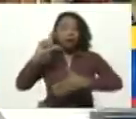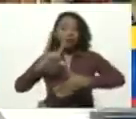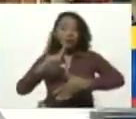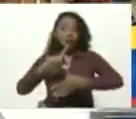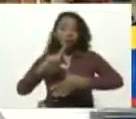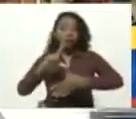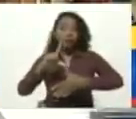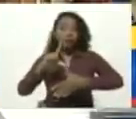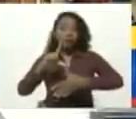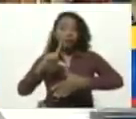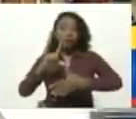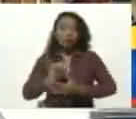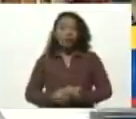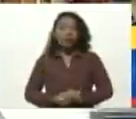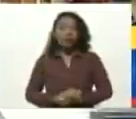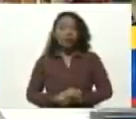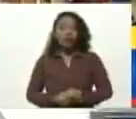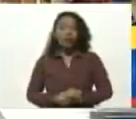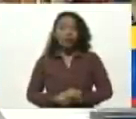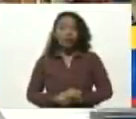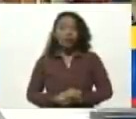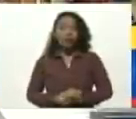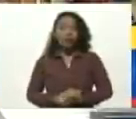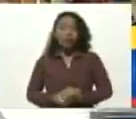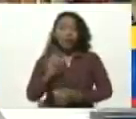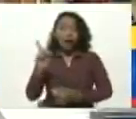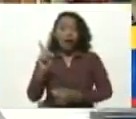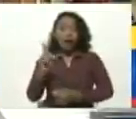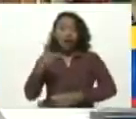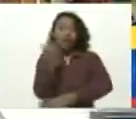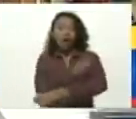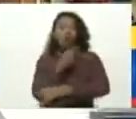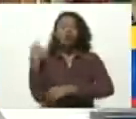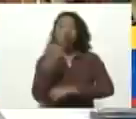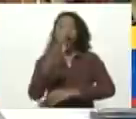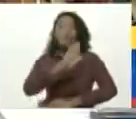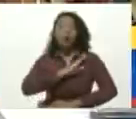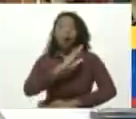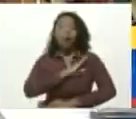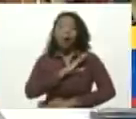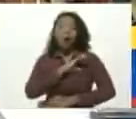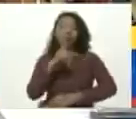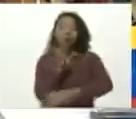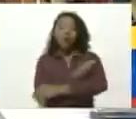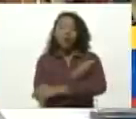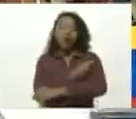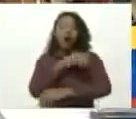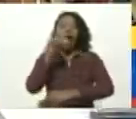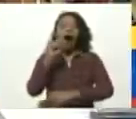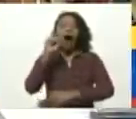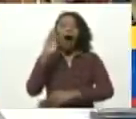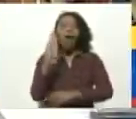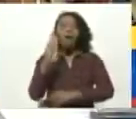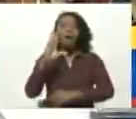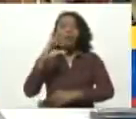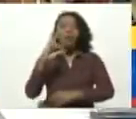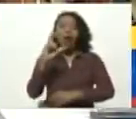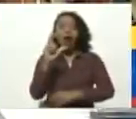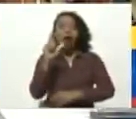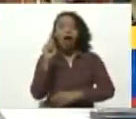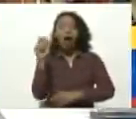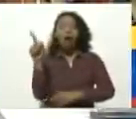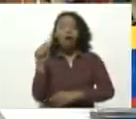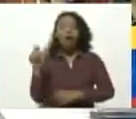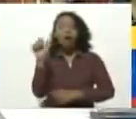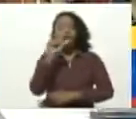Caribe que vacuna solo con sus vacunas. Abdala, Soberana 1,